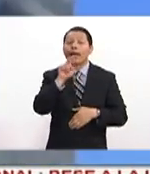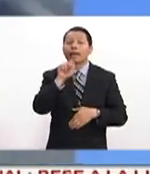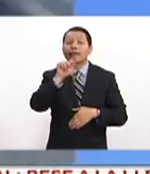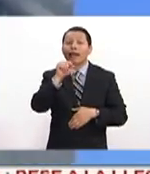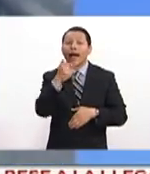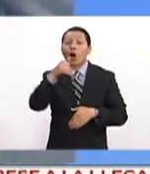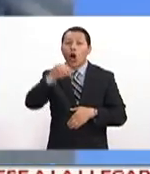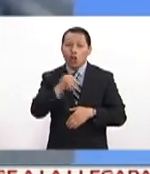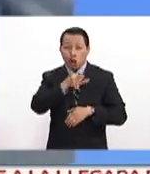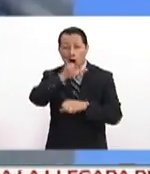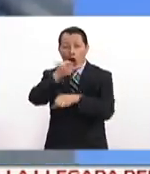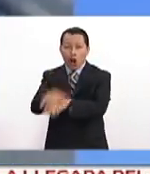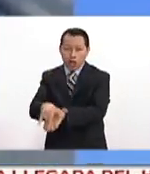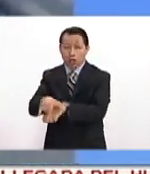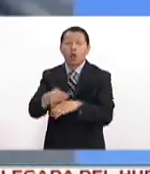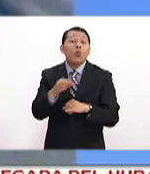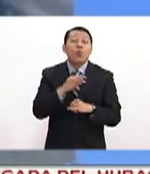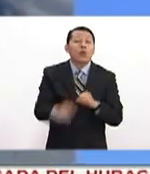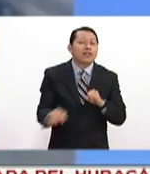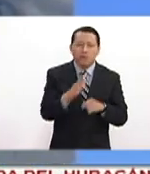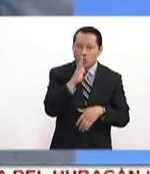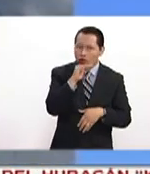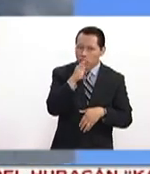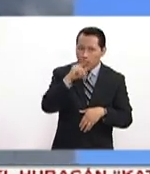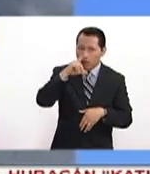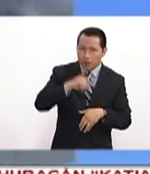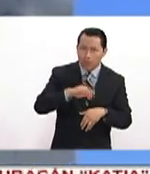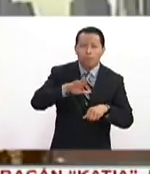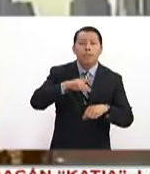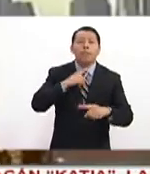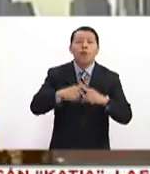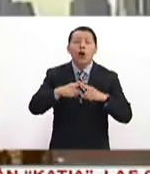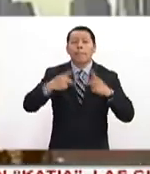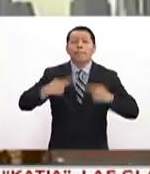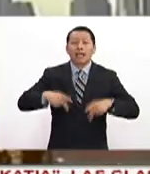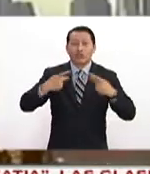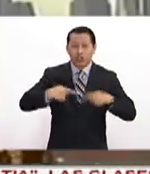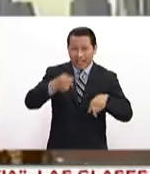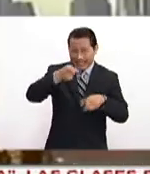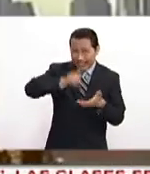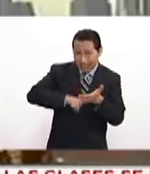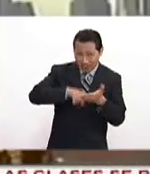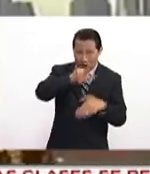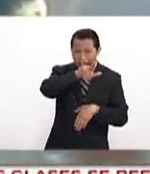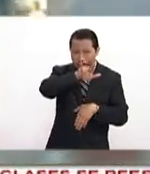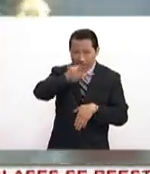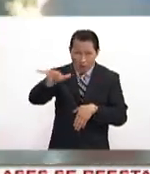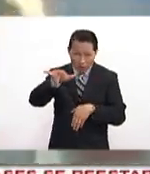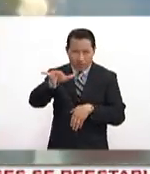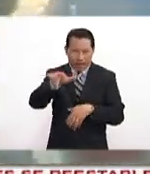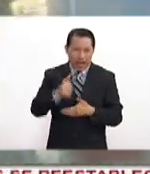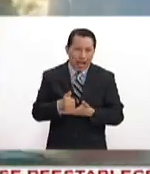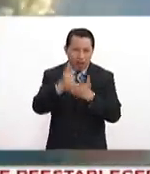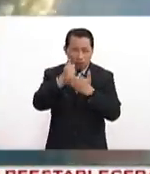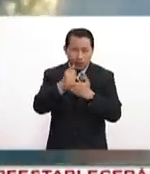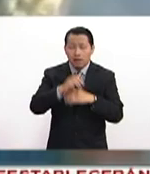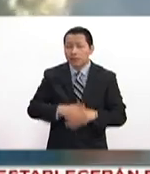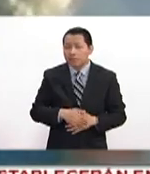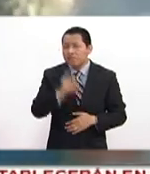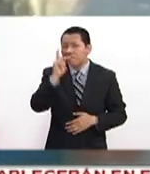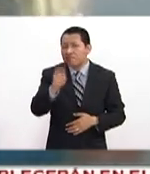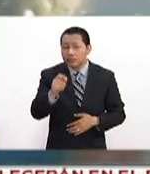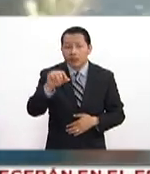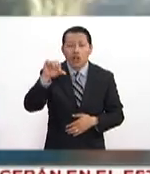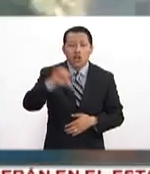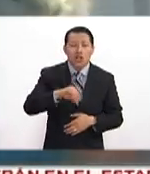Pentágono. El último no alcanzó ningún objetivo por fin debido a la intervención de los pasajeros. Este evento que pues